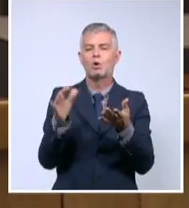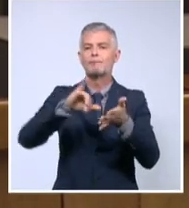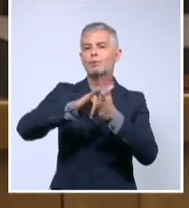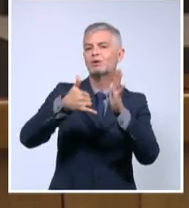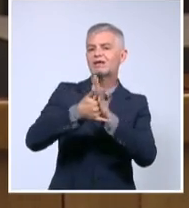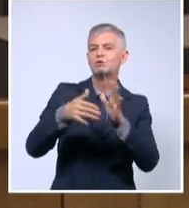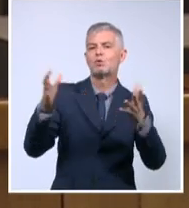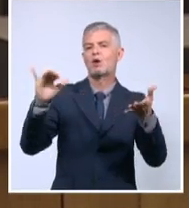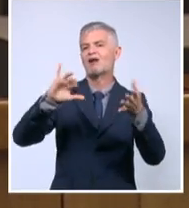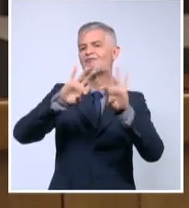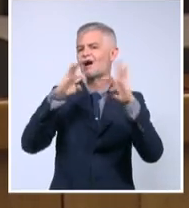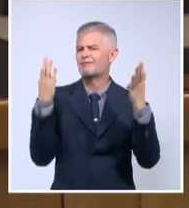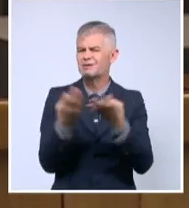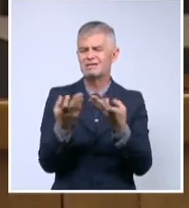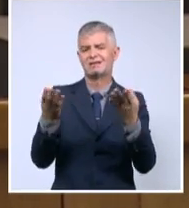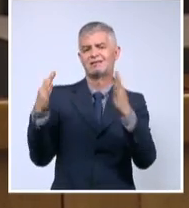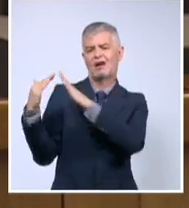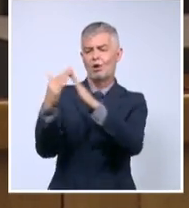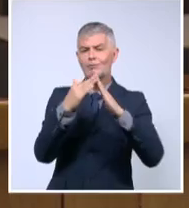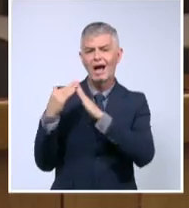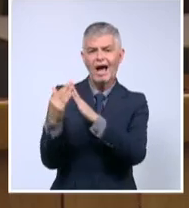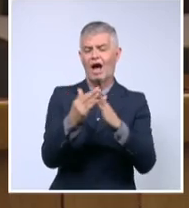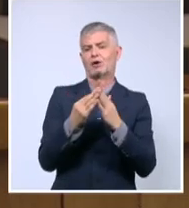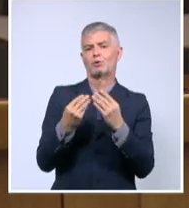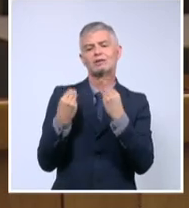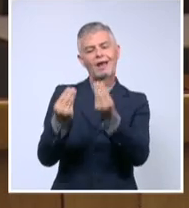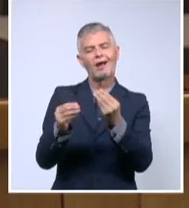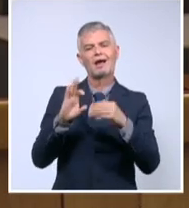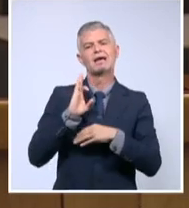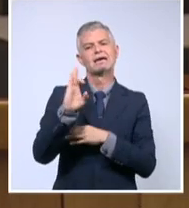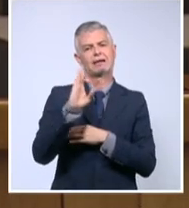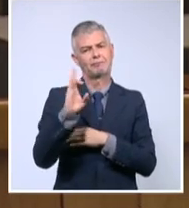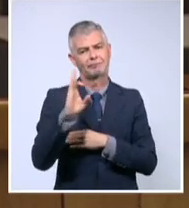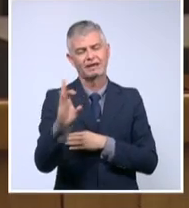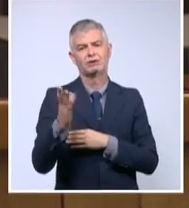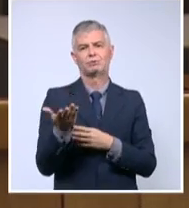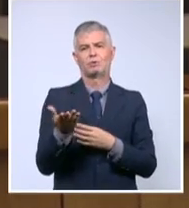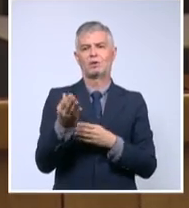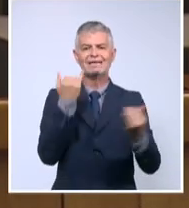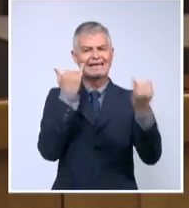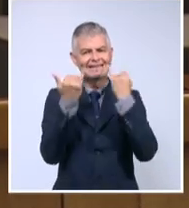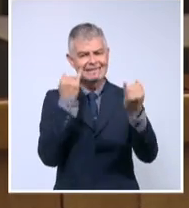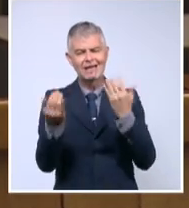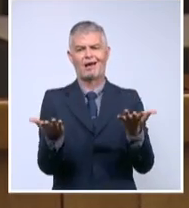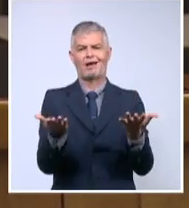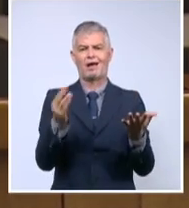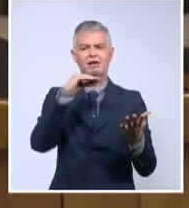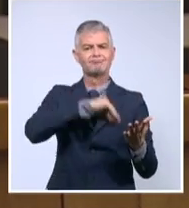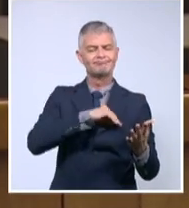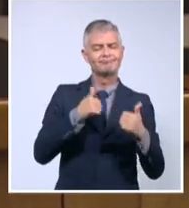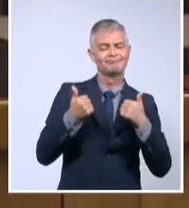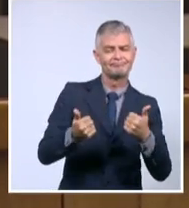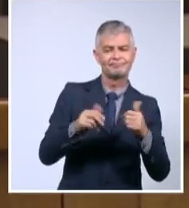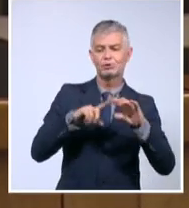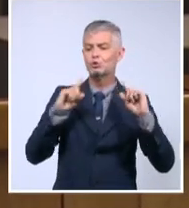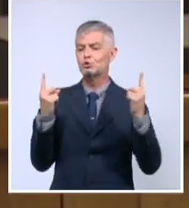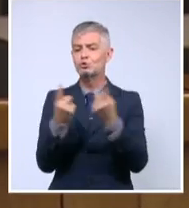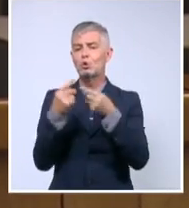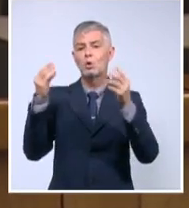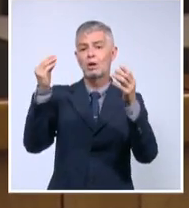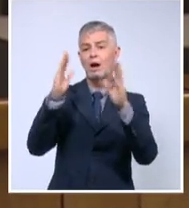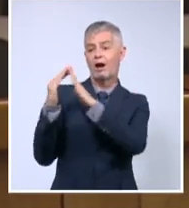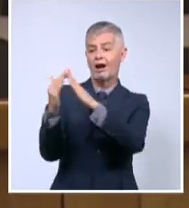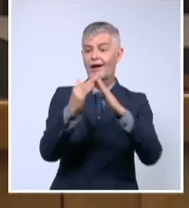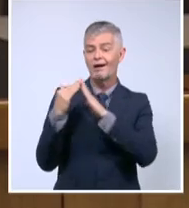barrios, colmándolos de respeto, identidad y autoestima para que todos sus vecinos sientan orgullo por